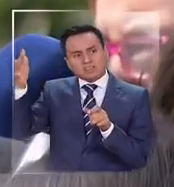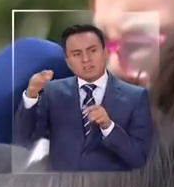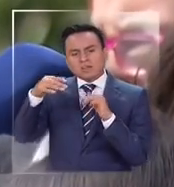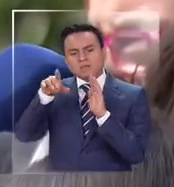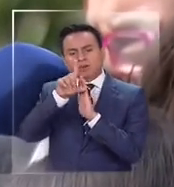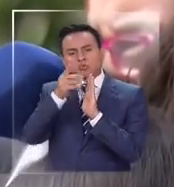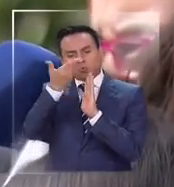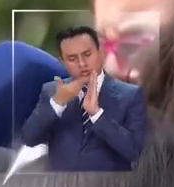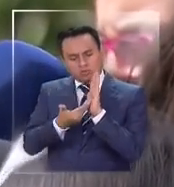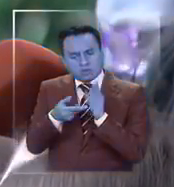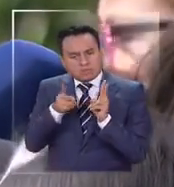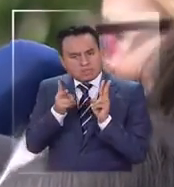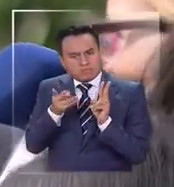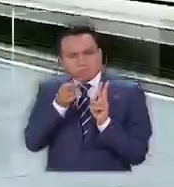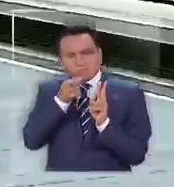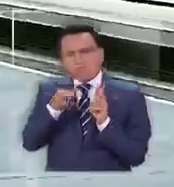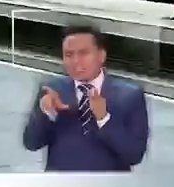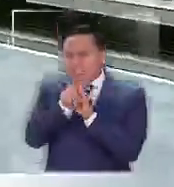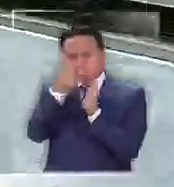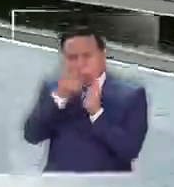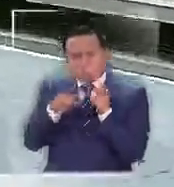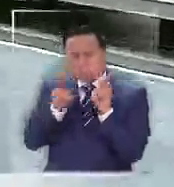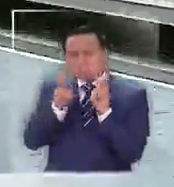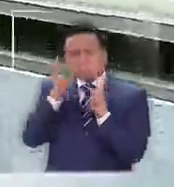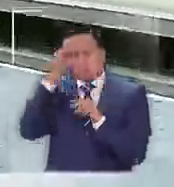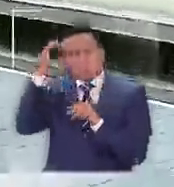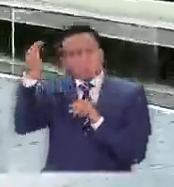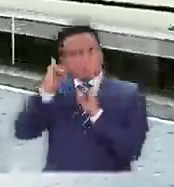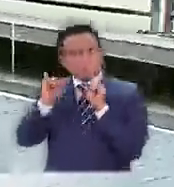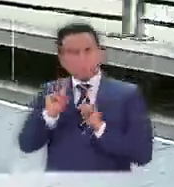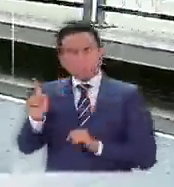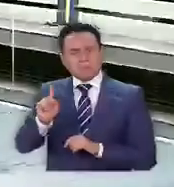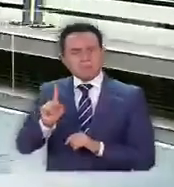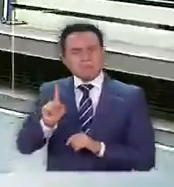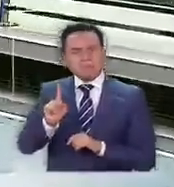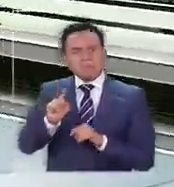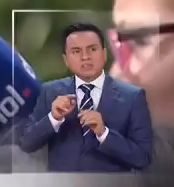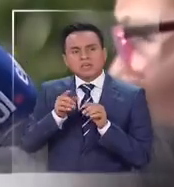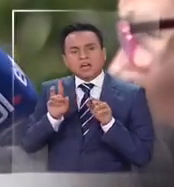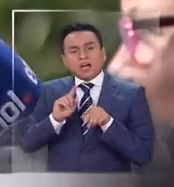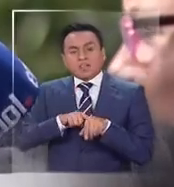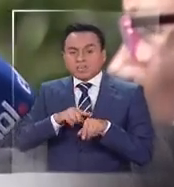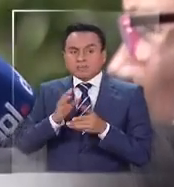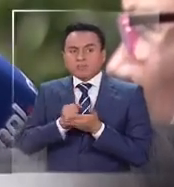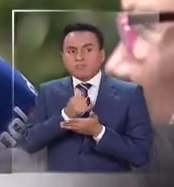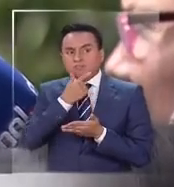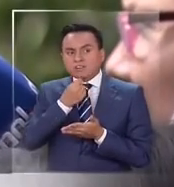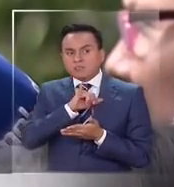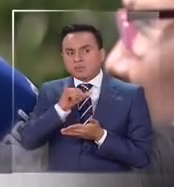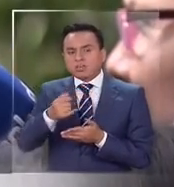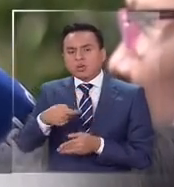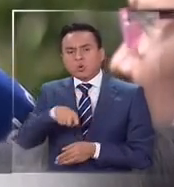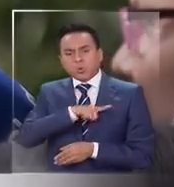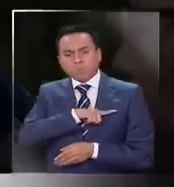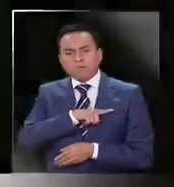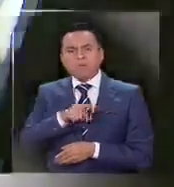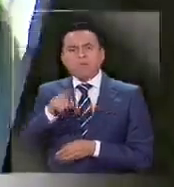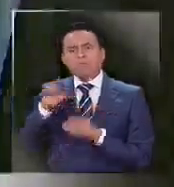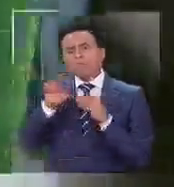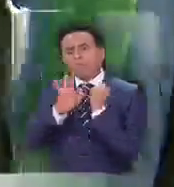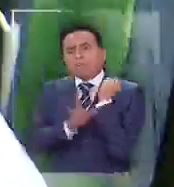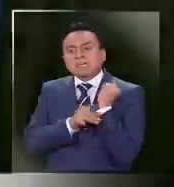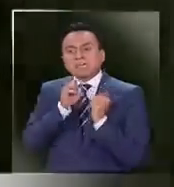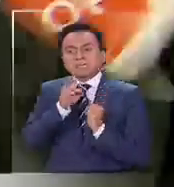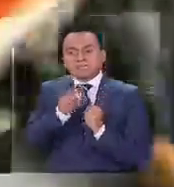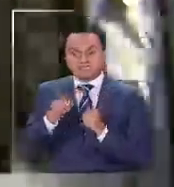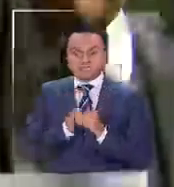marco jurídico permitía. La ley no permitía hacer expectativas de ese tamaño. Se salieron a tiempo porque era fácil después echarle la culpa a los fiscales que quedaron. La